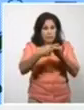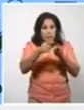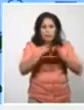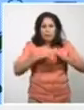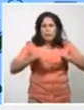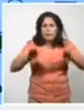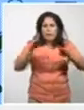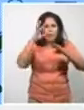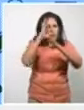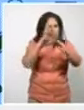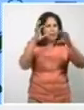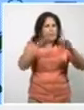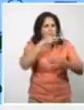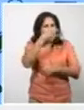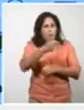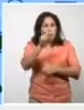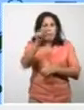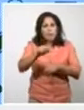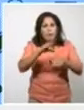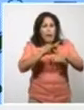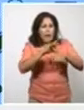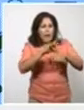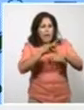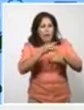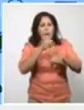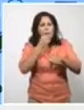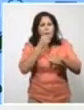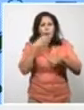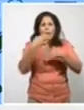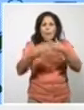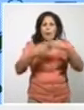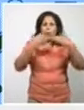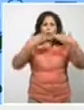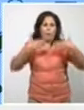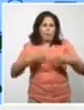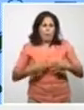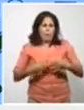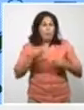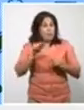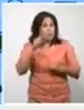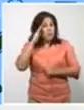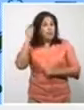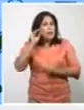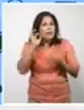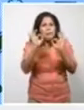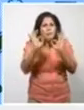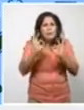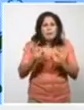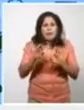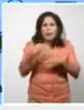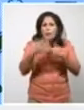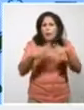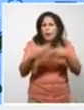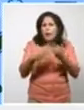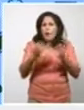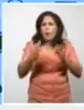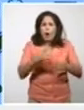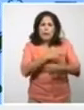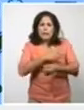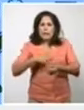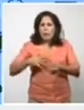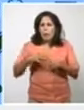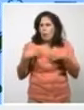científicos se habló de pacientes que pueden quedar con secuelas. En ese sentido, ¿puede especificar cuáles son esas secuelas? ¿Qué por ciento